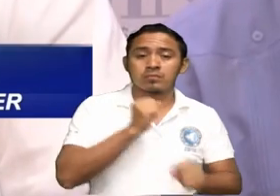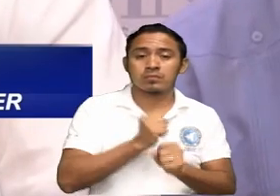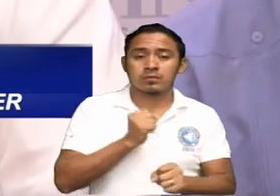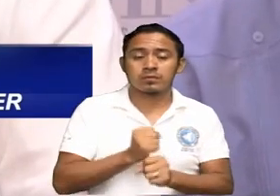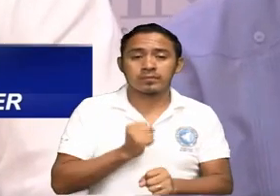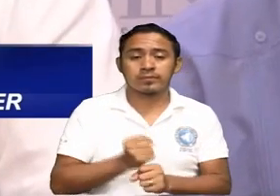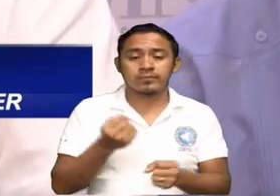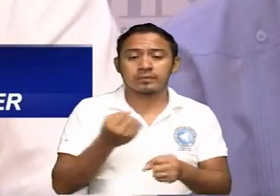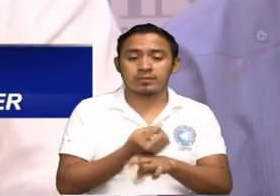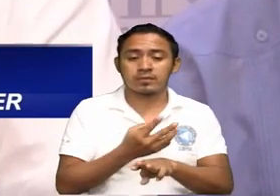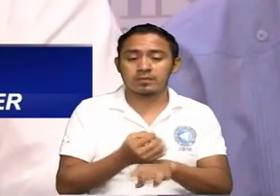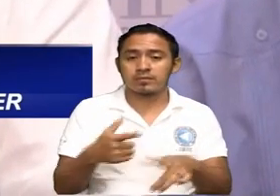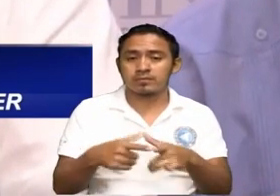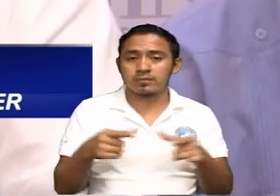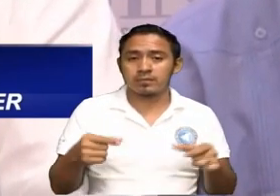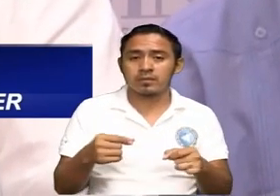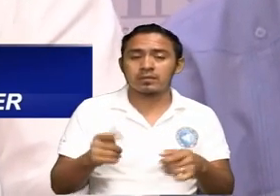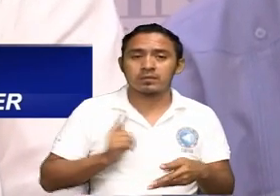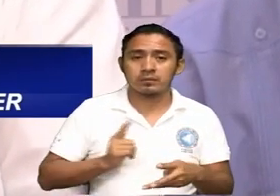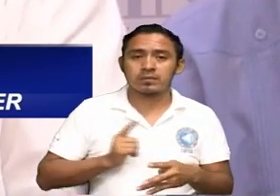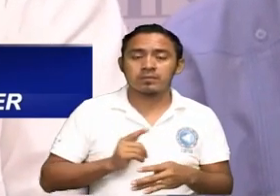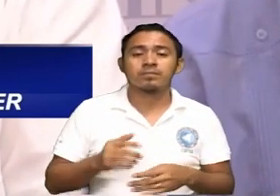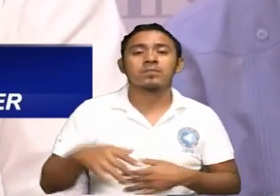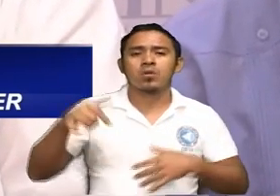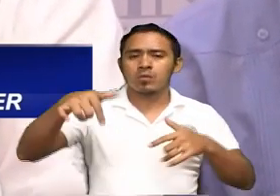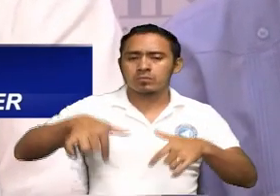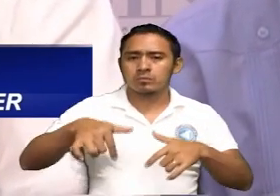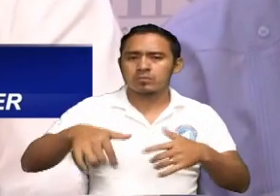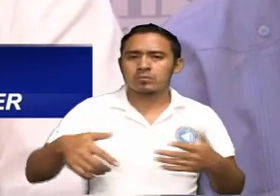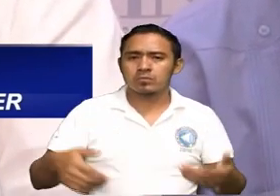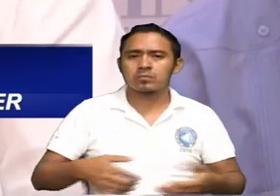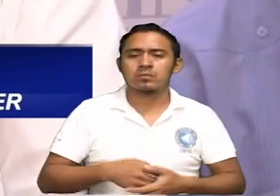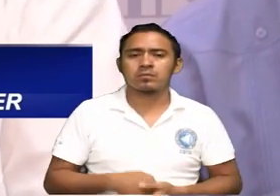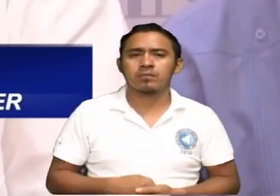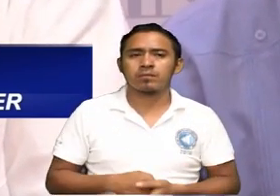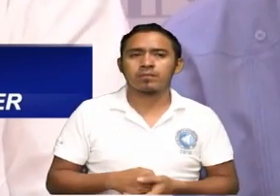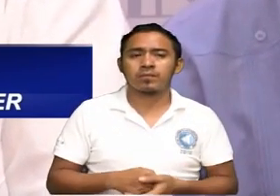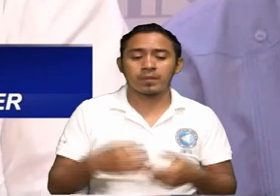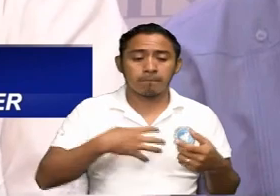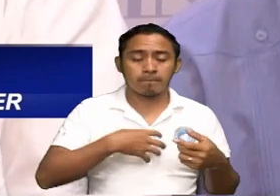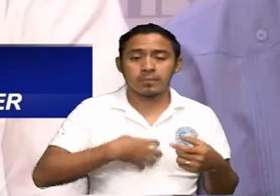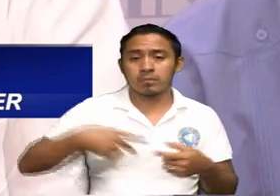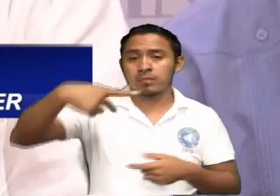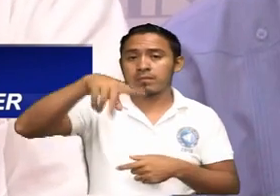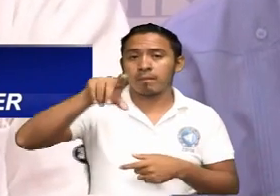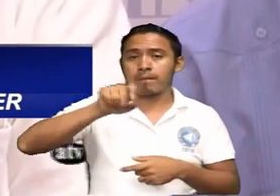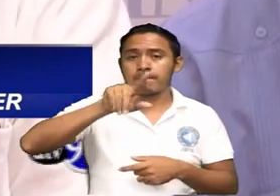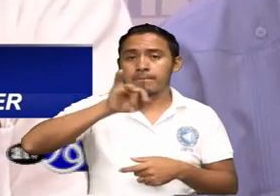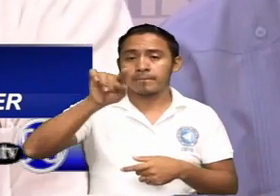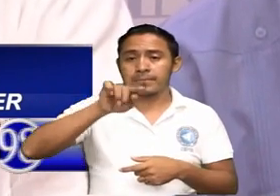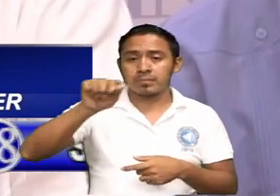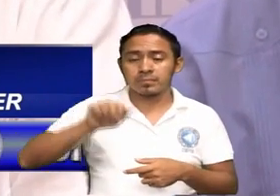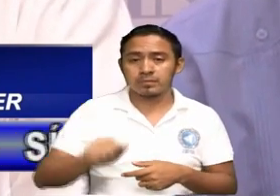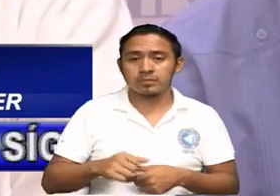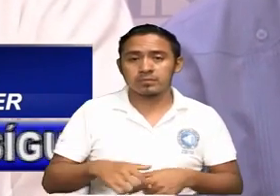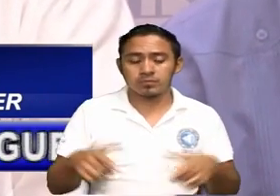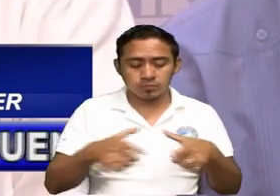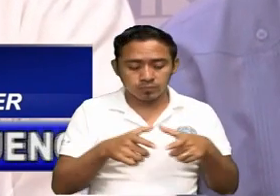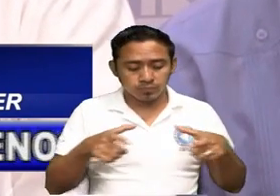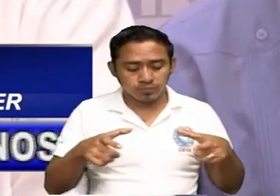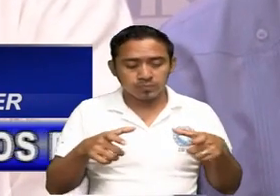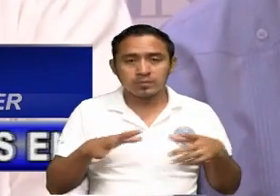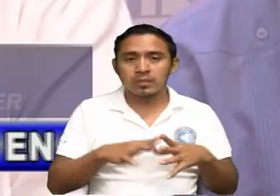de Managua cuentan en estos momentos con una póliza colectiva que